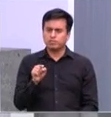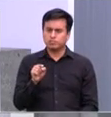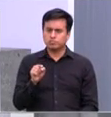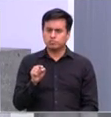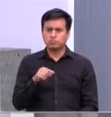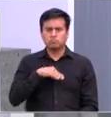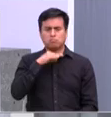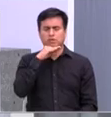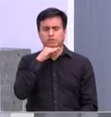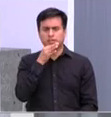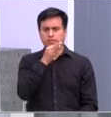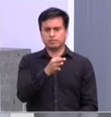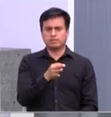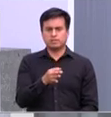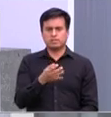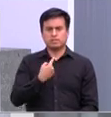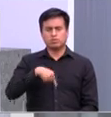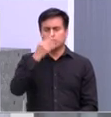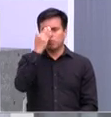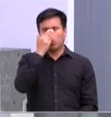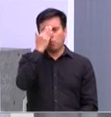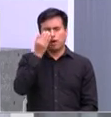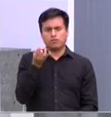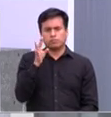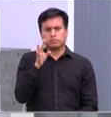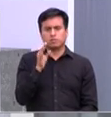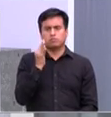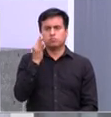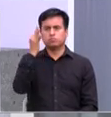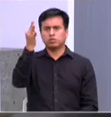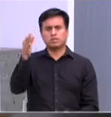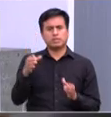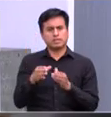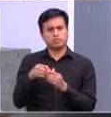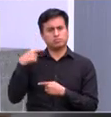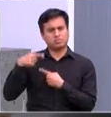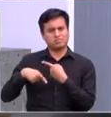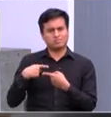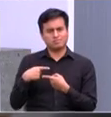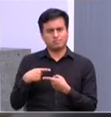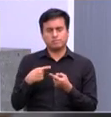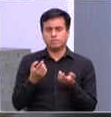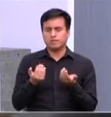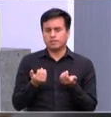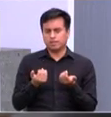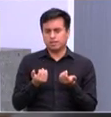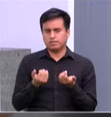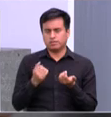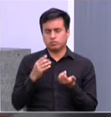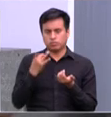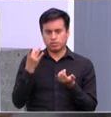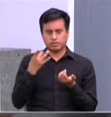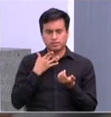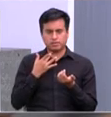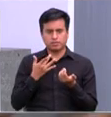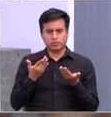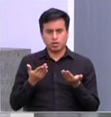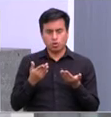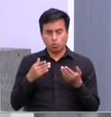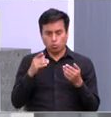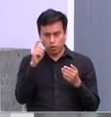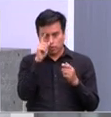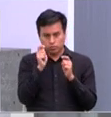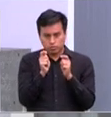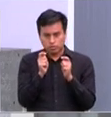no basta decir que debemos preocuparnos por las futuras generaciones. Se requiere darnos cuenta que lo que está en juego